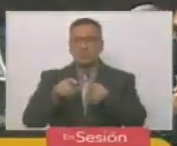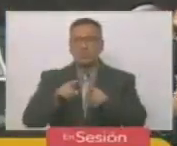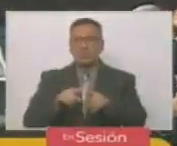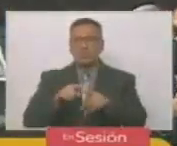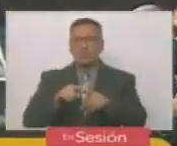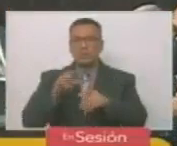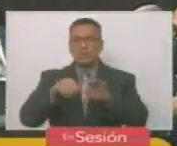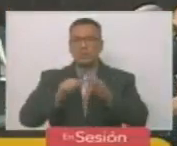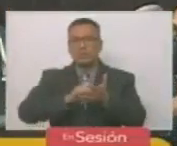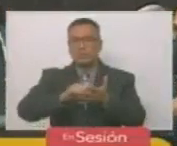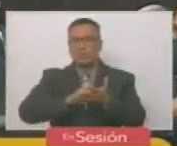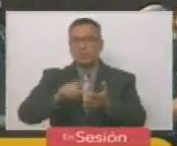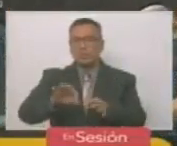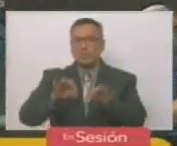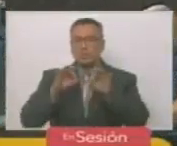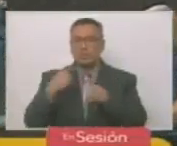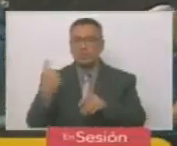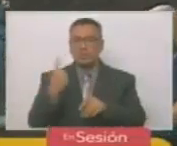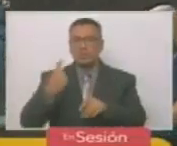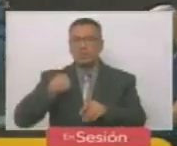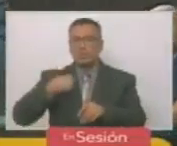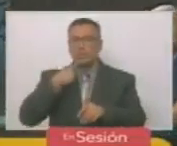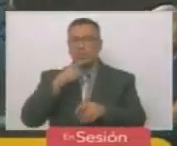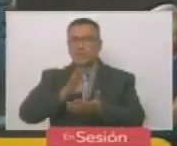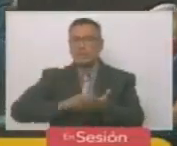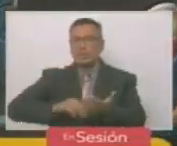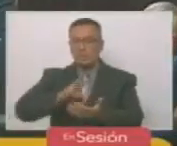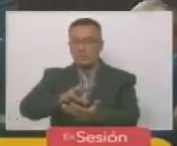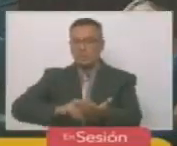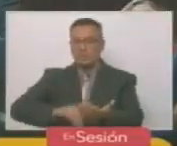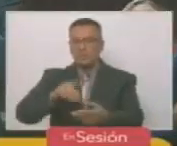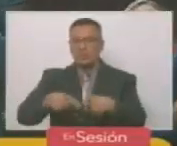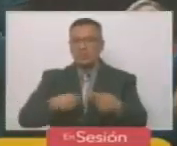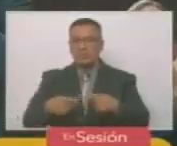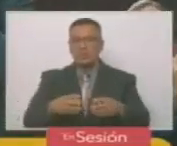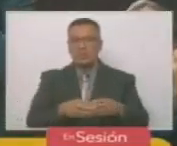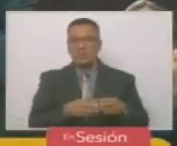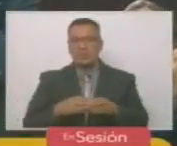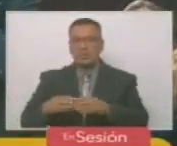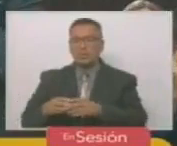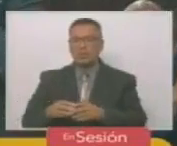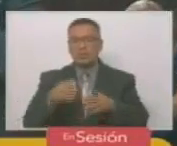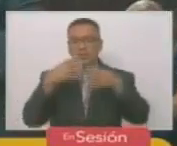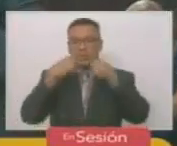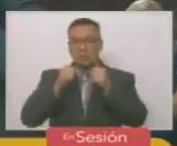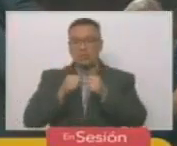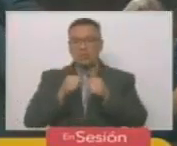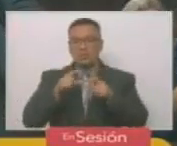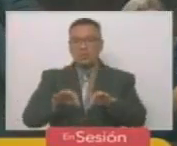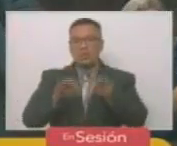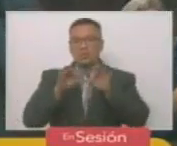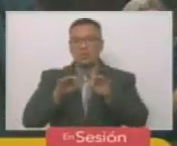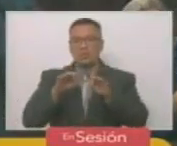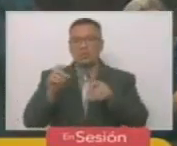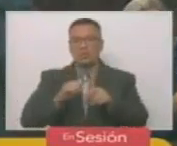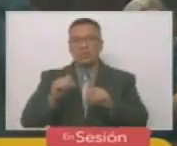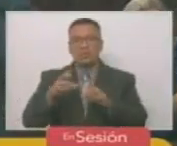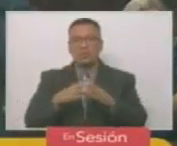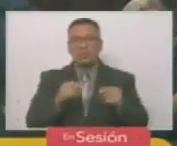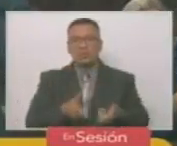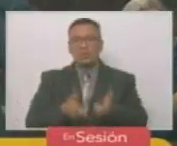artículo original dice únicamente se pedirán copias simples y certificadas del registro de antecedentes penales al interesado y a las